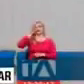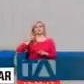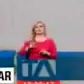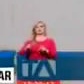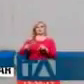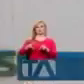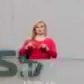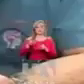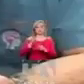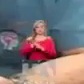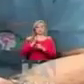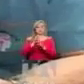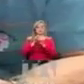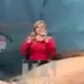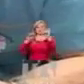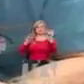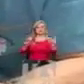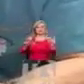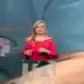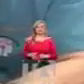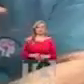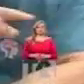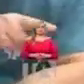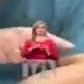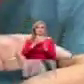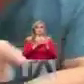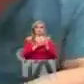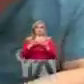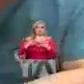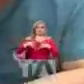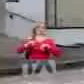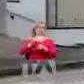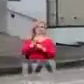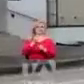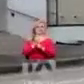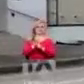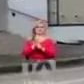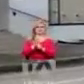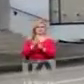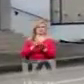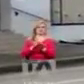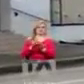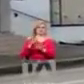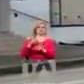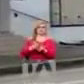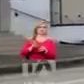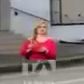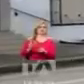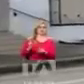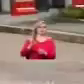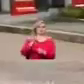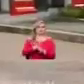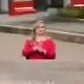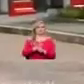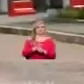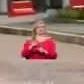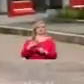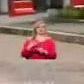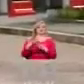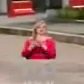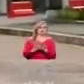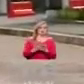hacer teletrabajo. Jairala sigue en nómina y aún con una orden de prisión por delincuencia organizada, una investigación por peculado y sin saber